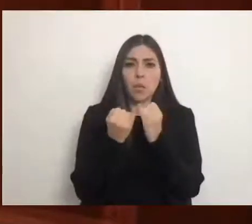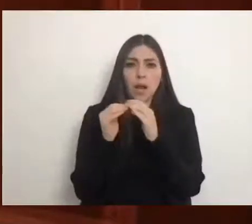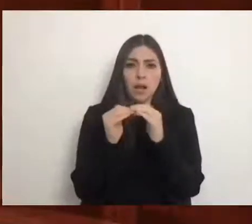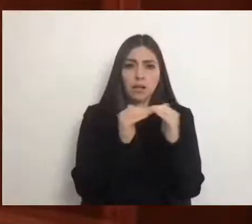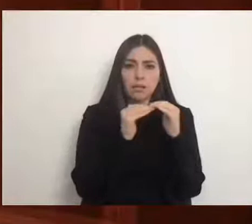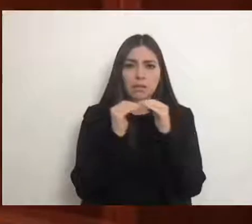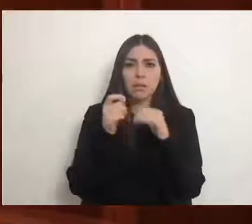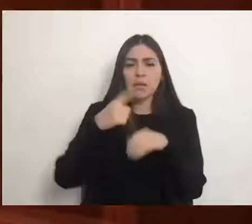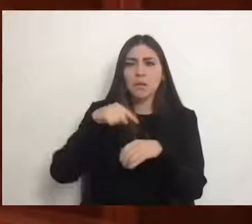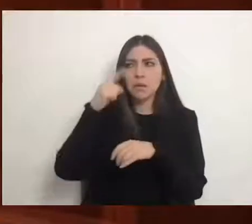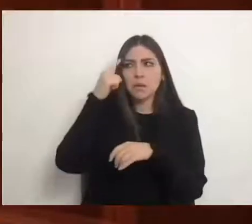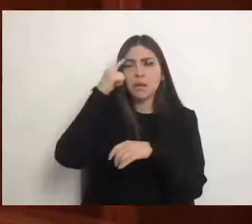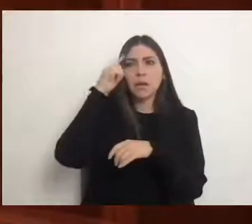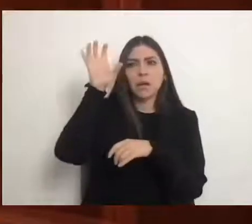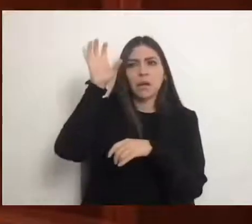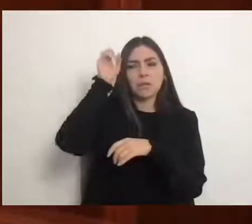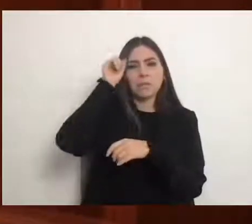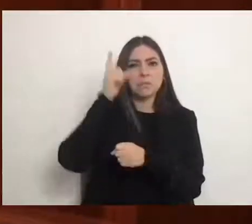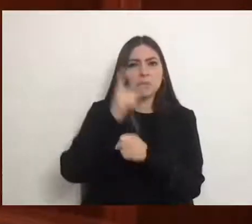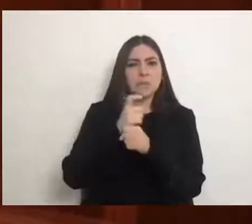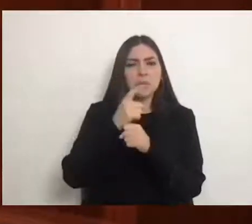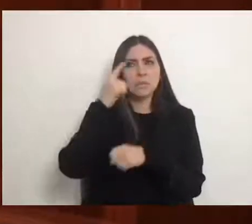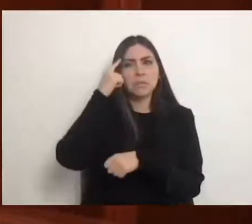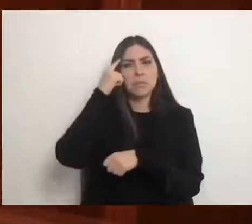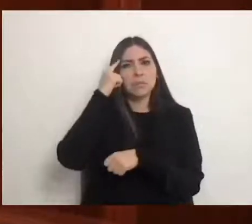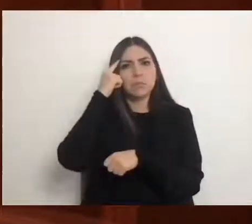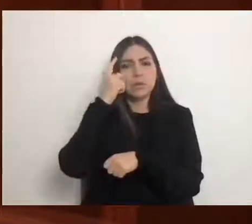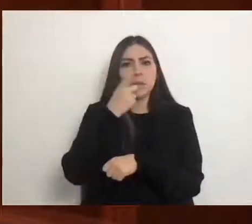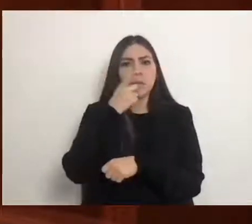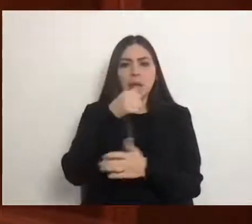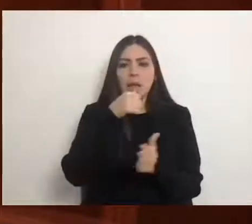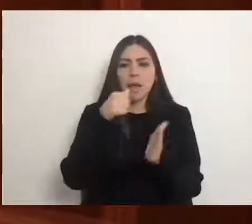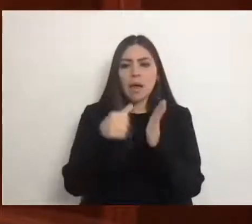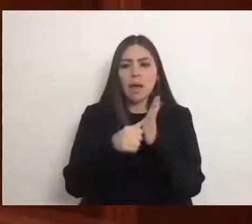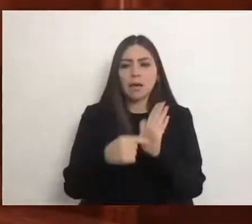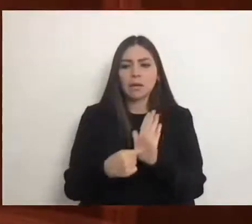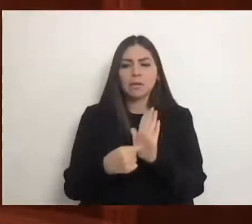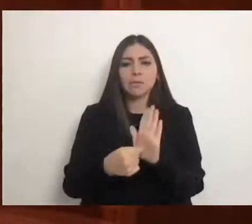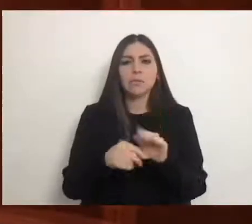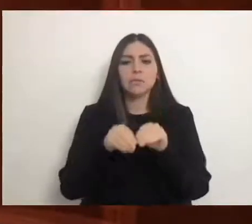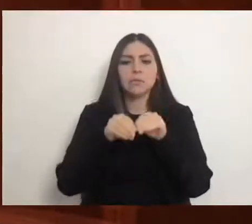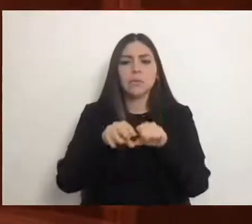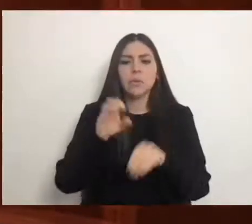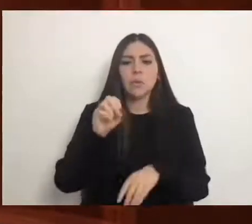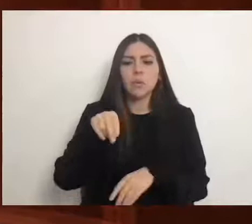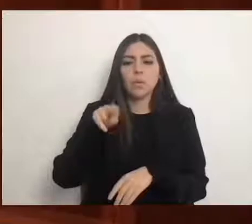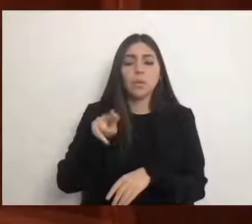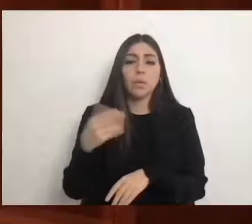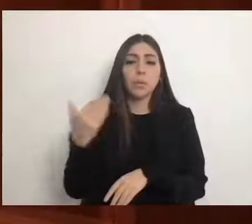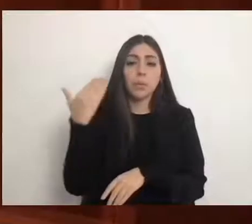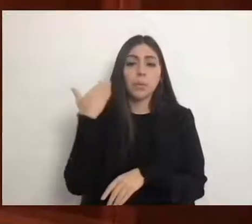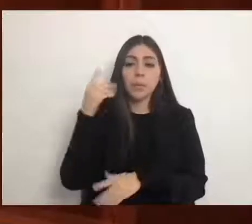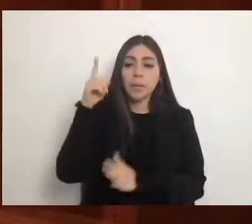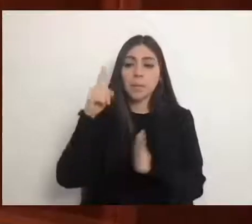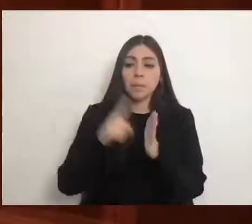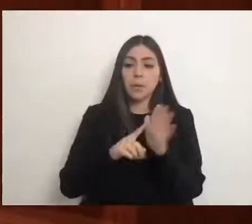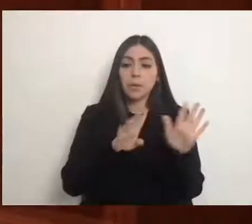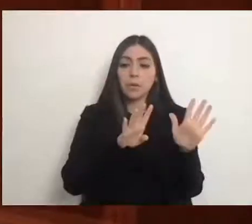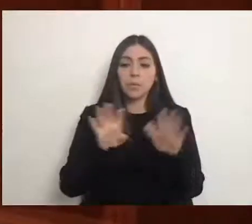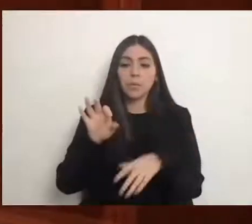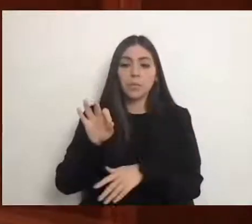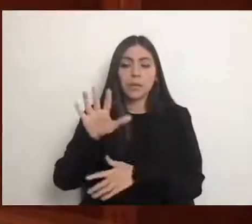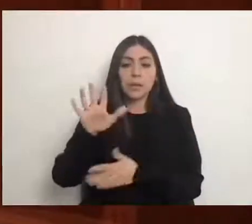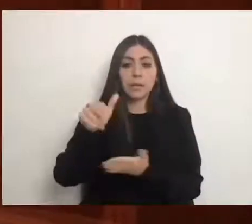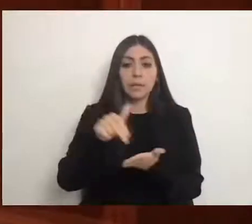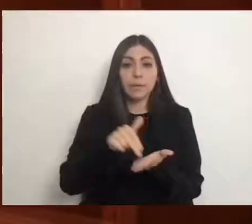mente es aquella Carta de las Naciones Unidas, firmada en 1945, que fuera